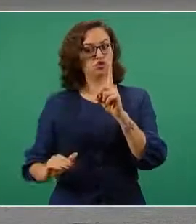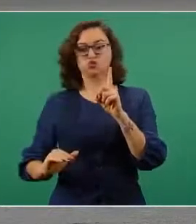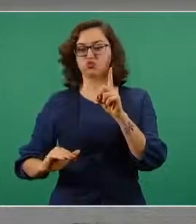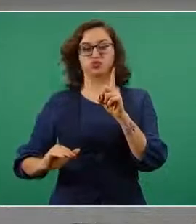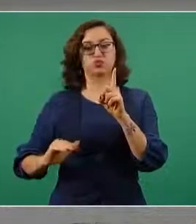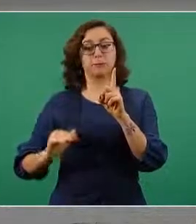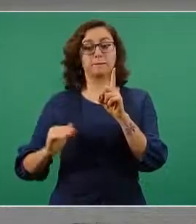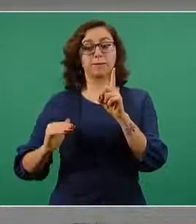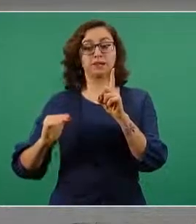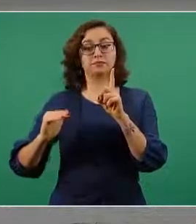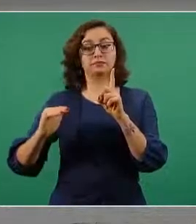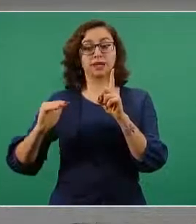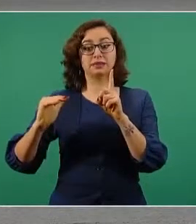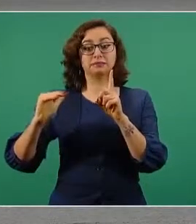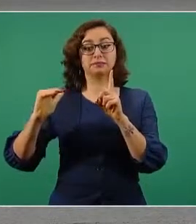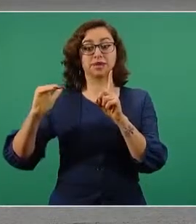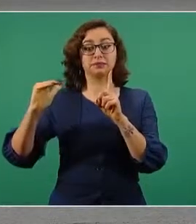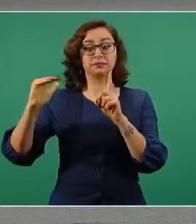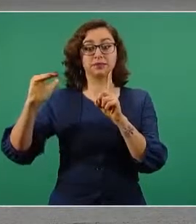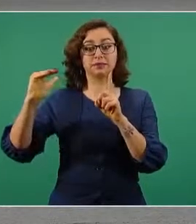No ha habido devaluación.